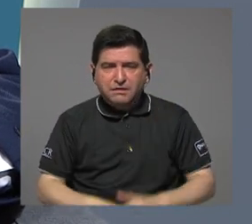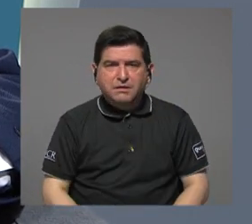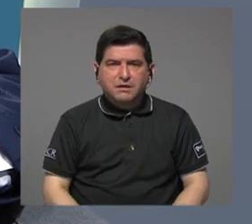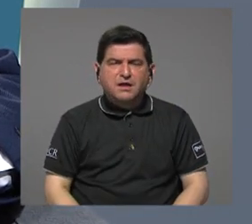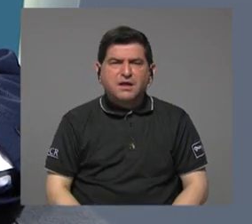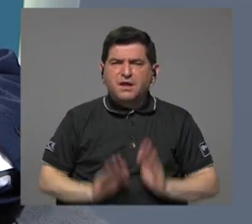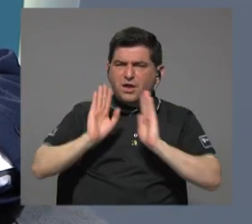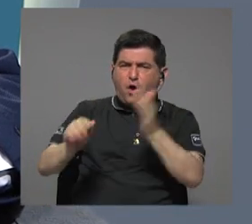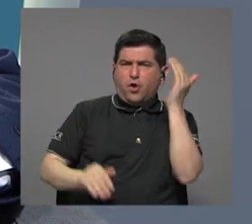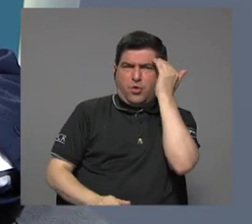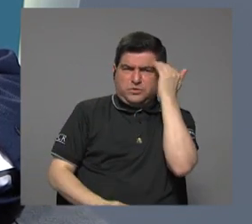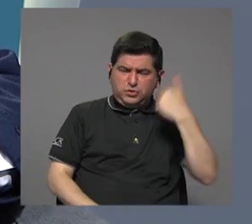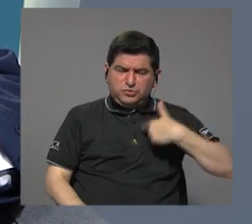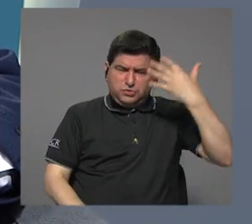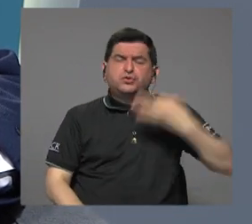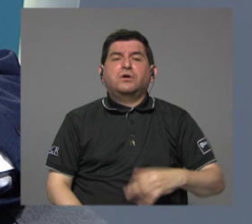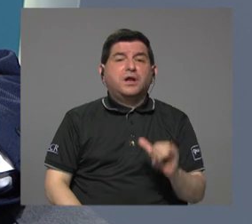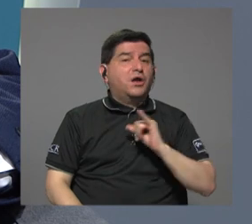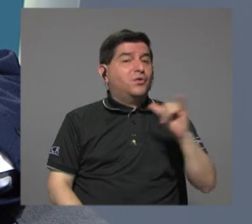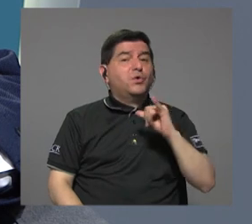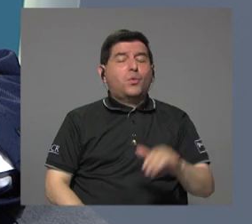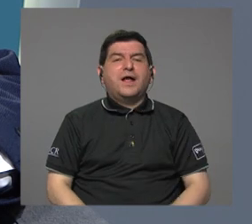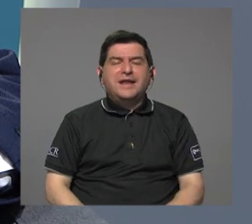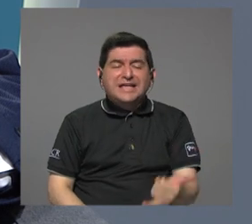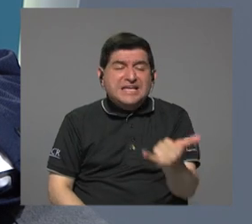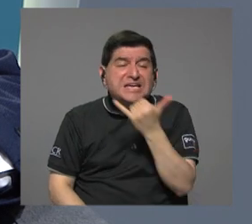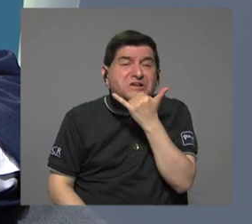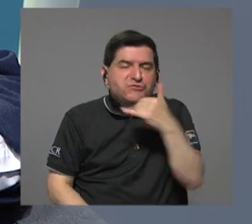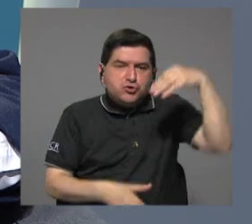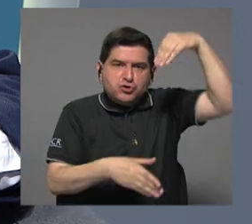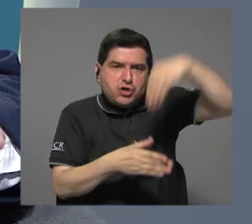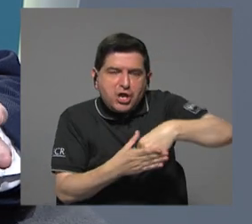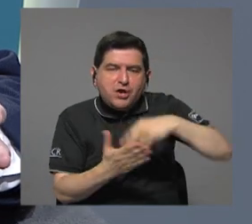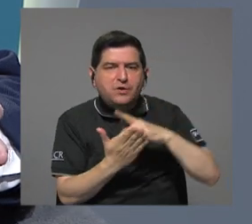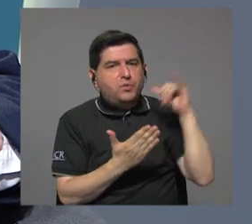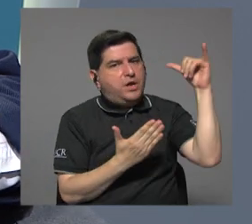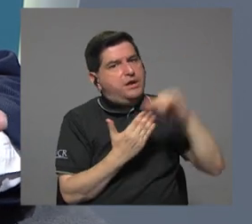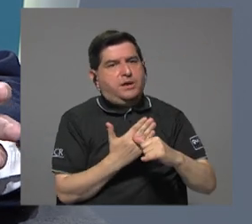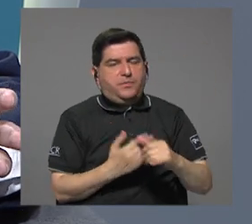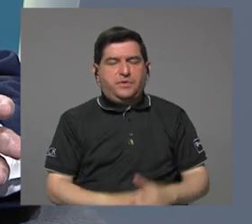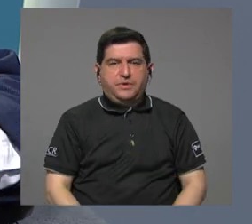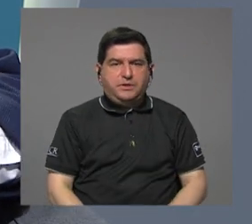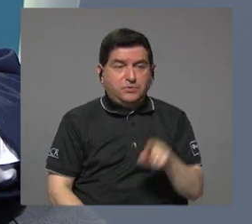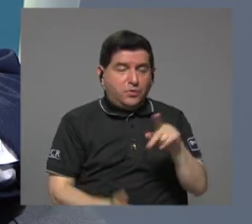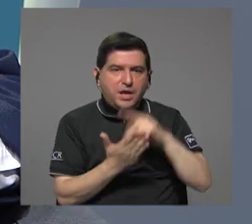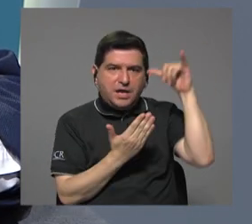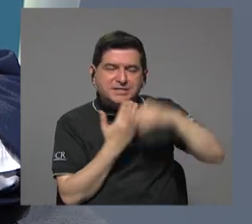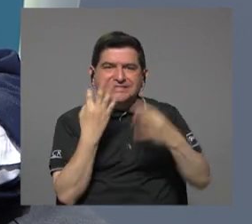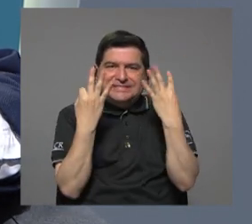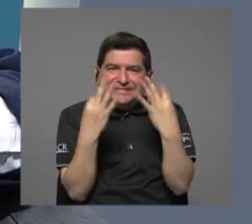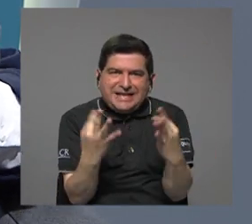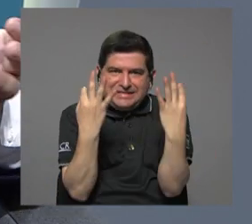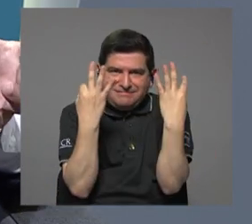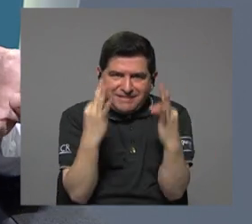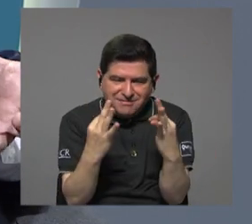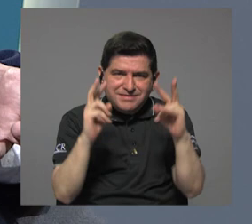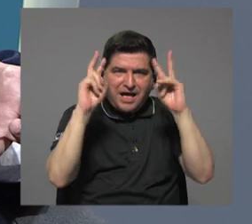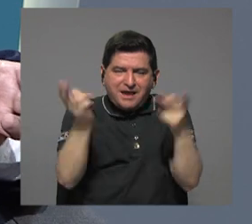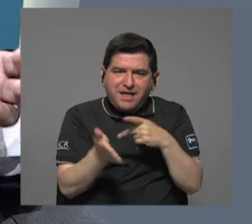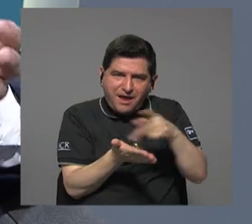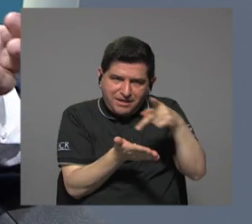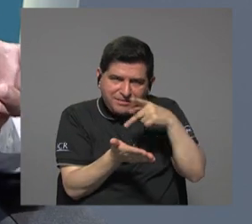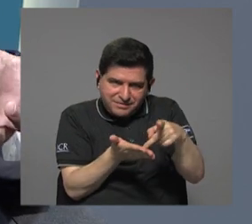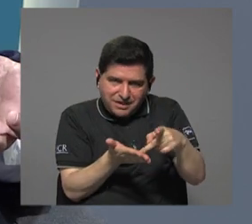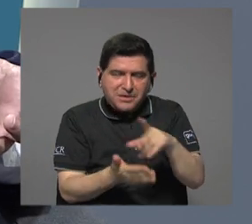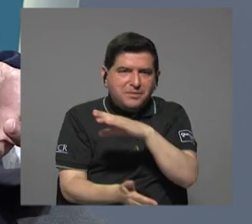la objeción de conciencia' me parece que igual un error haberlo incluido dentro de este proyecto que era un proyecto que pretendía el tema salarial